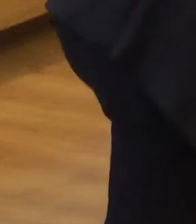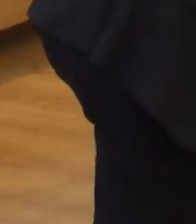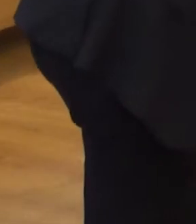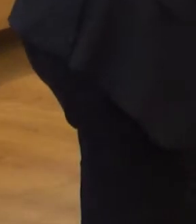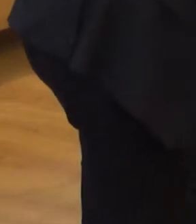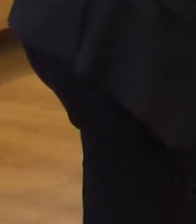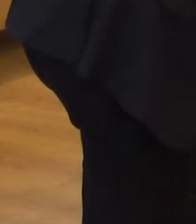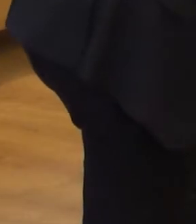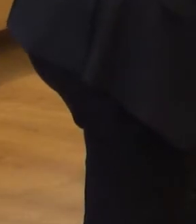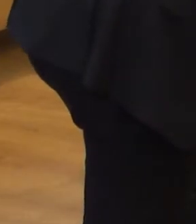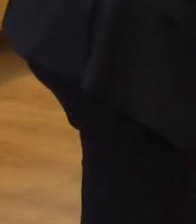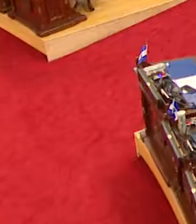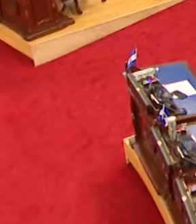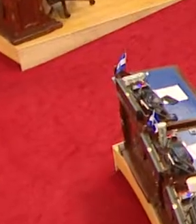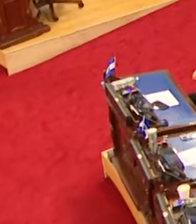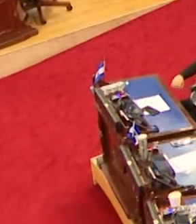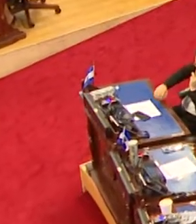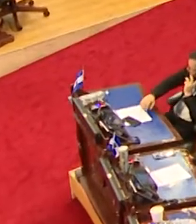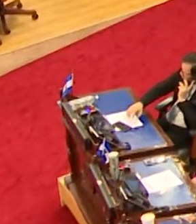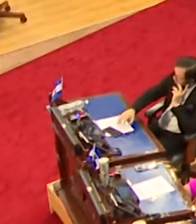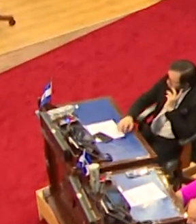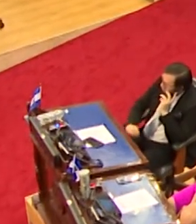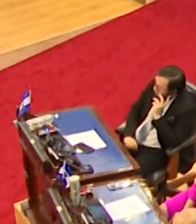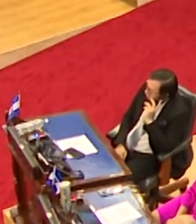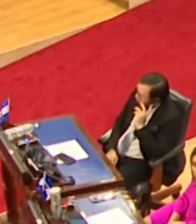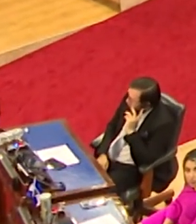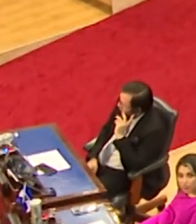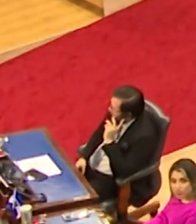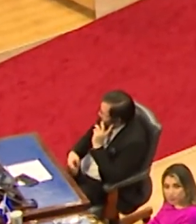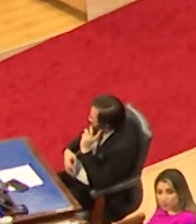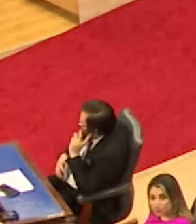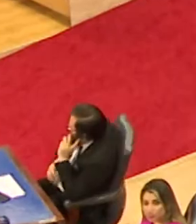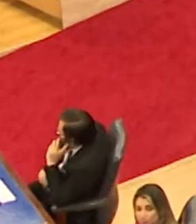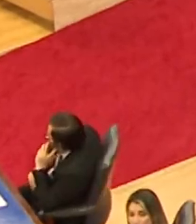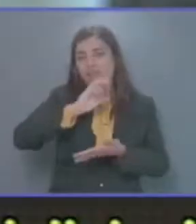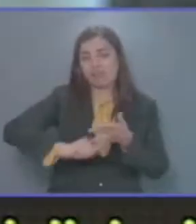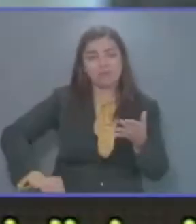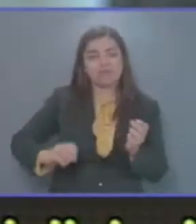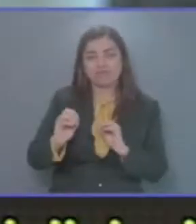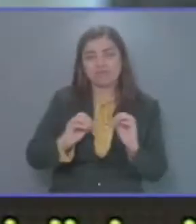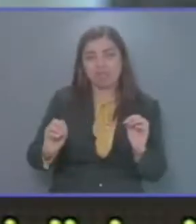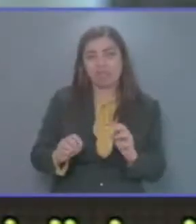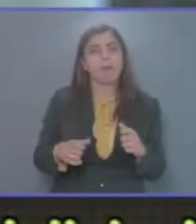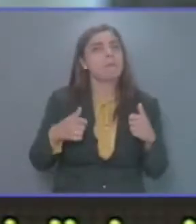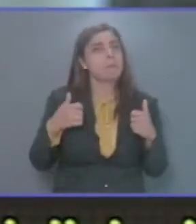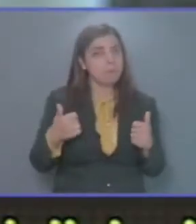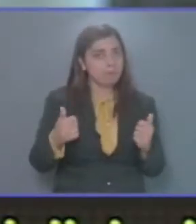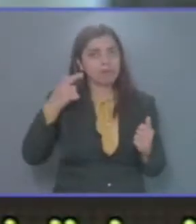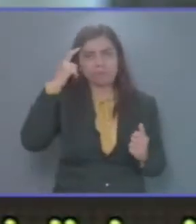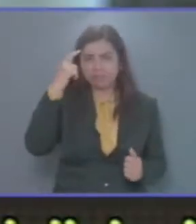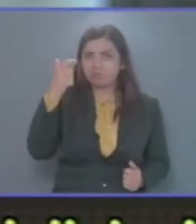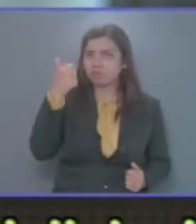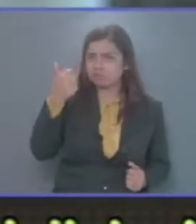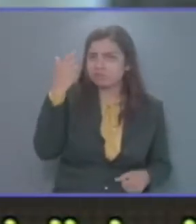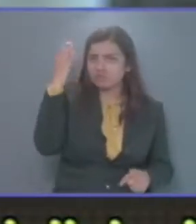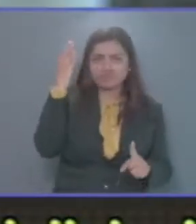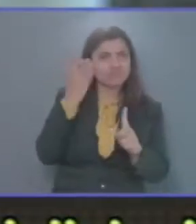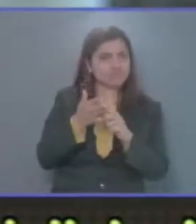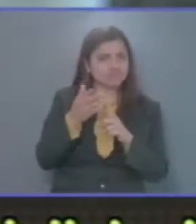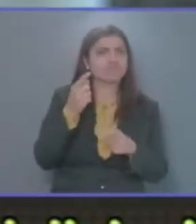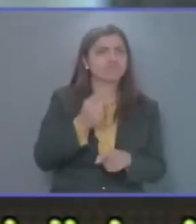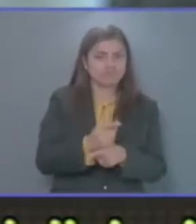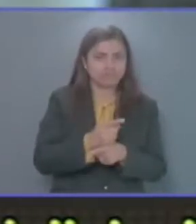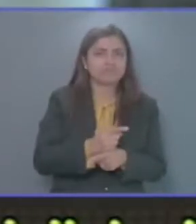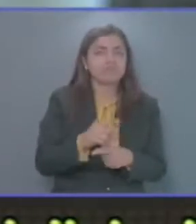diciembre, hasta el próximo 31 de enero de 2022. Creo que es una medida muy acertada en